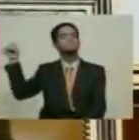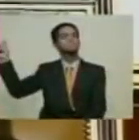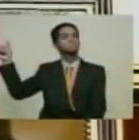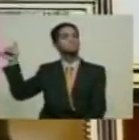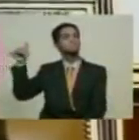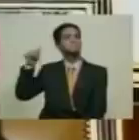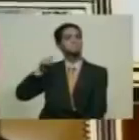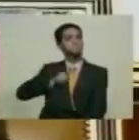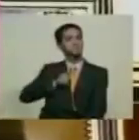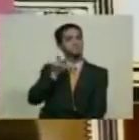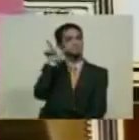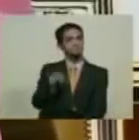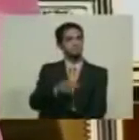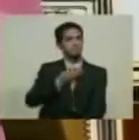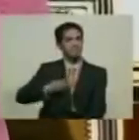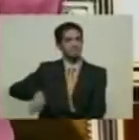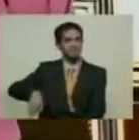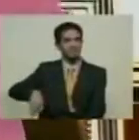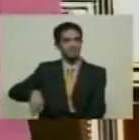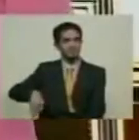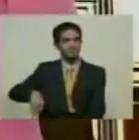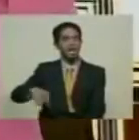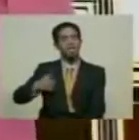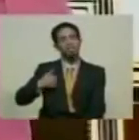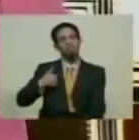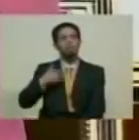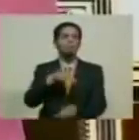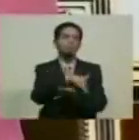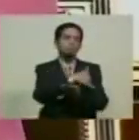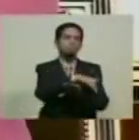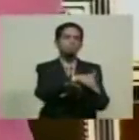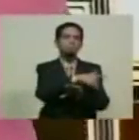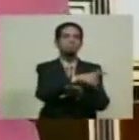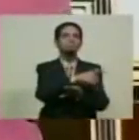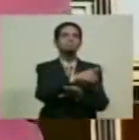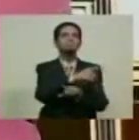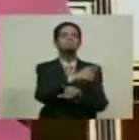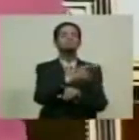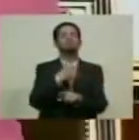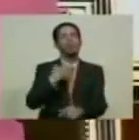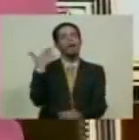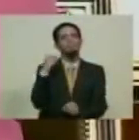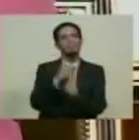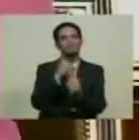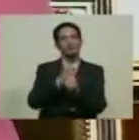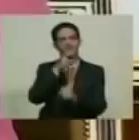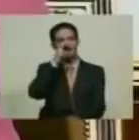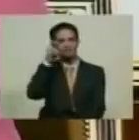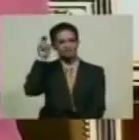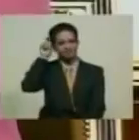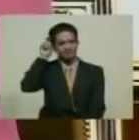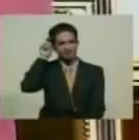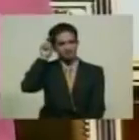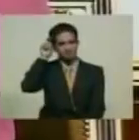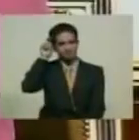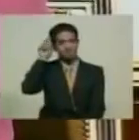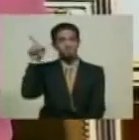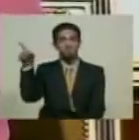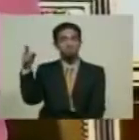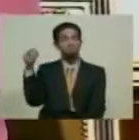presidente de la República. Yo estaba afuera cumpliendo funciones de canciller y él me